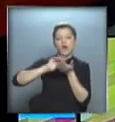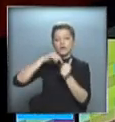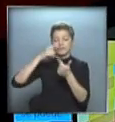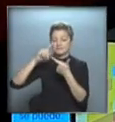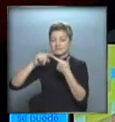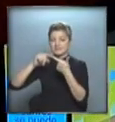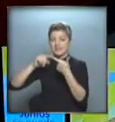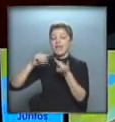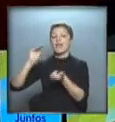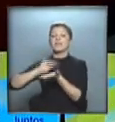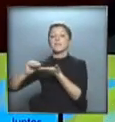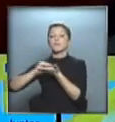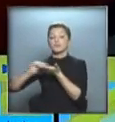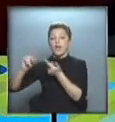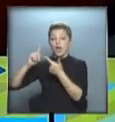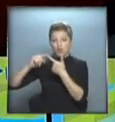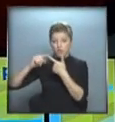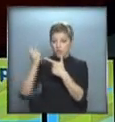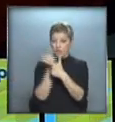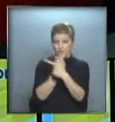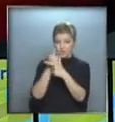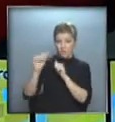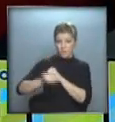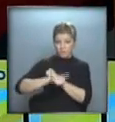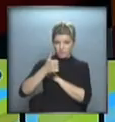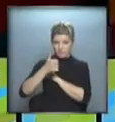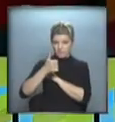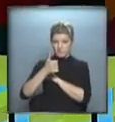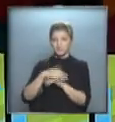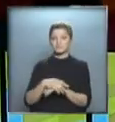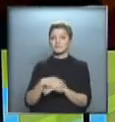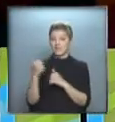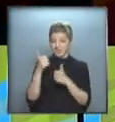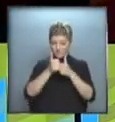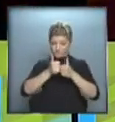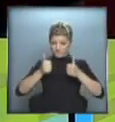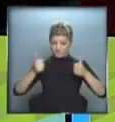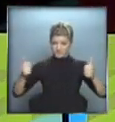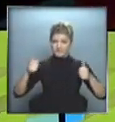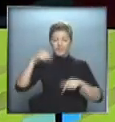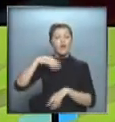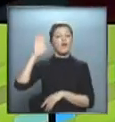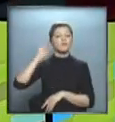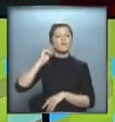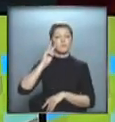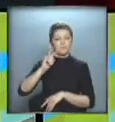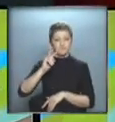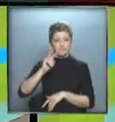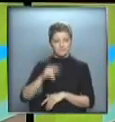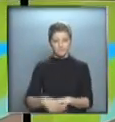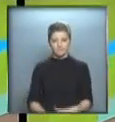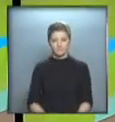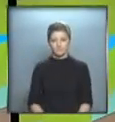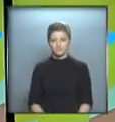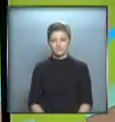cabeza, como en diputados con Sergio Berman. Junto a ellos está sentado y lo escuchamos y lo vemos. Cerca de la gente, resolviendo los problemas para